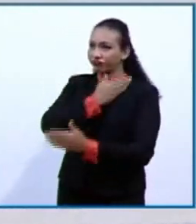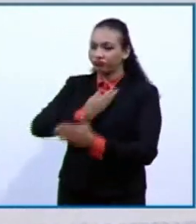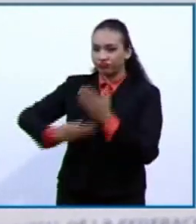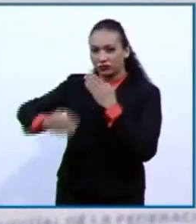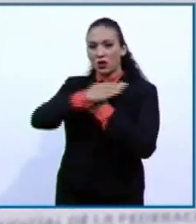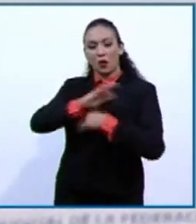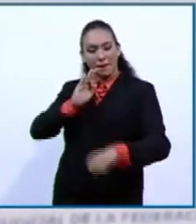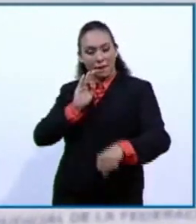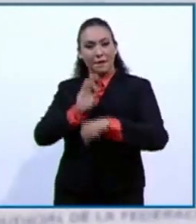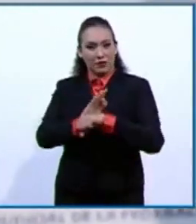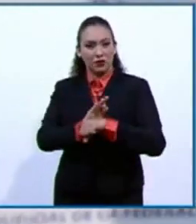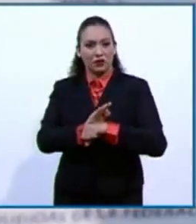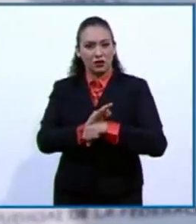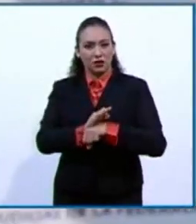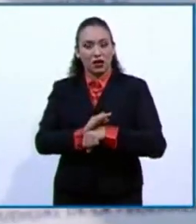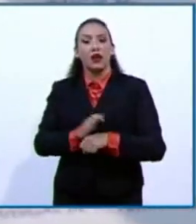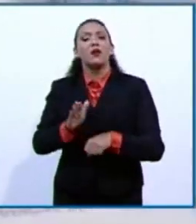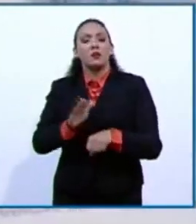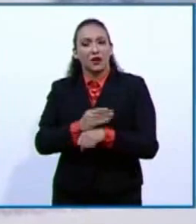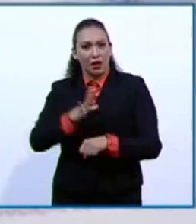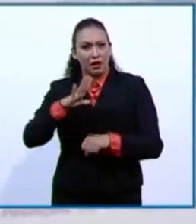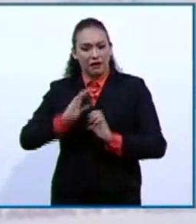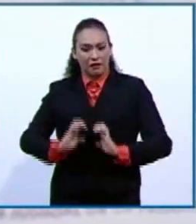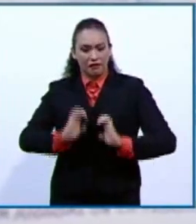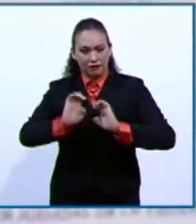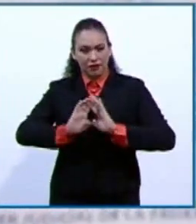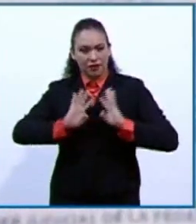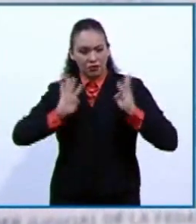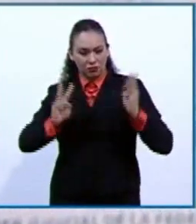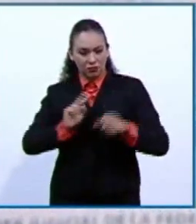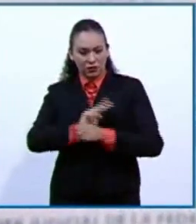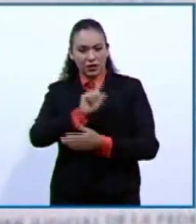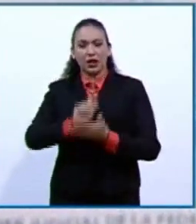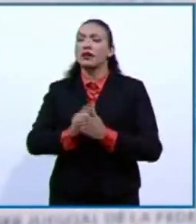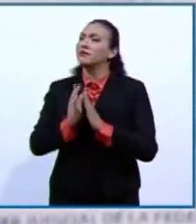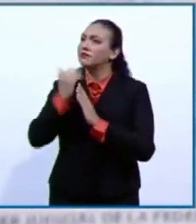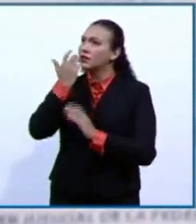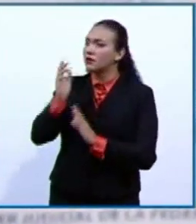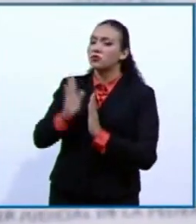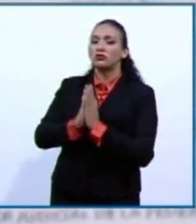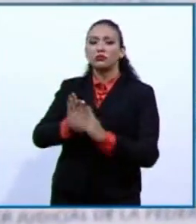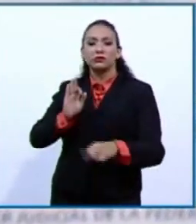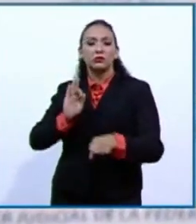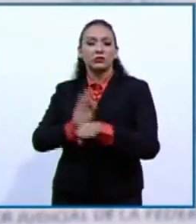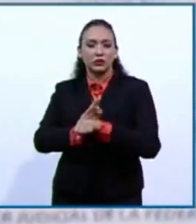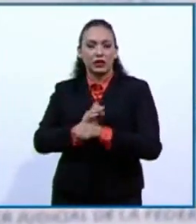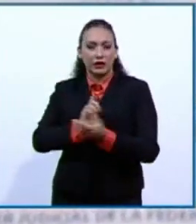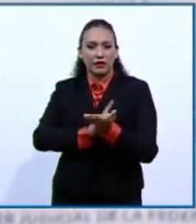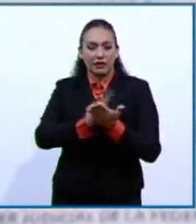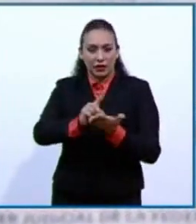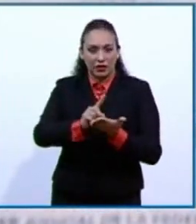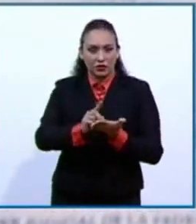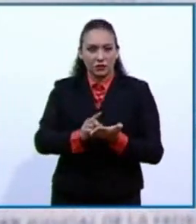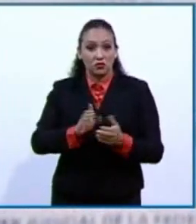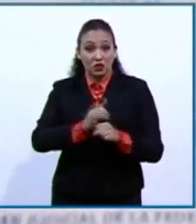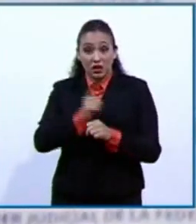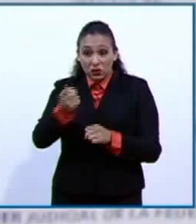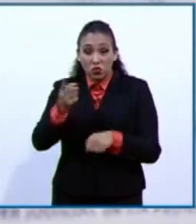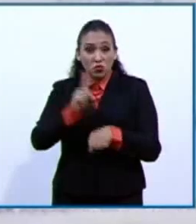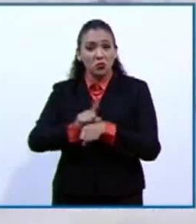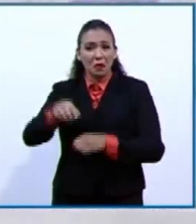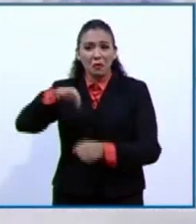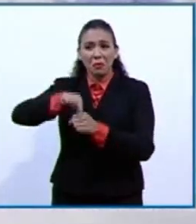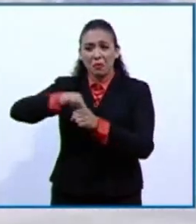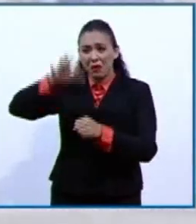Consejo de la Judicatura Federal en respeto de esos derechos que no se generaron en un día, que